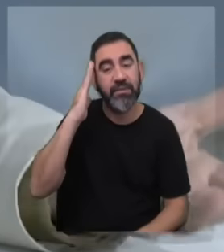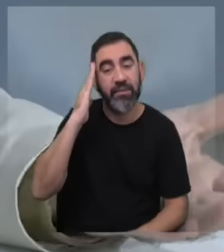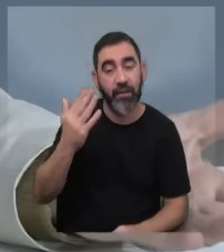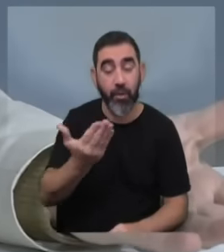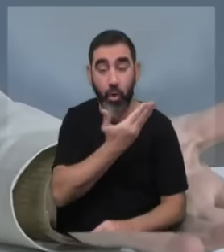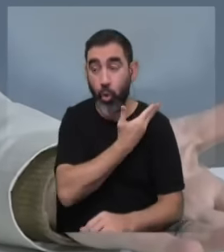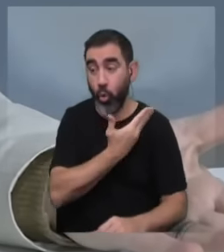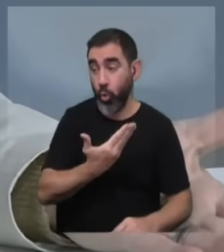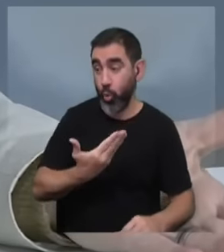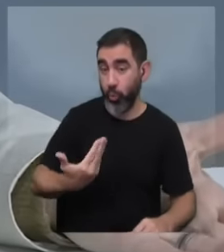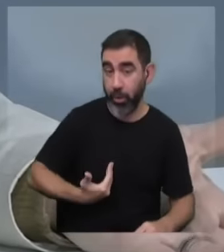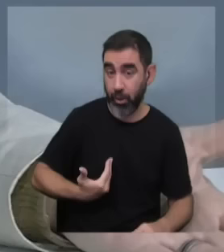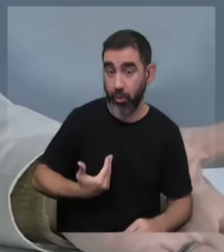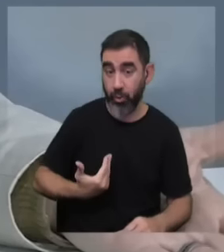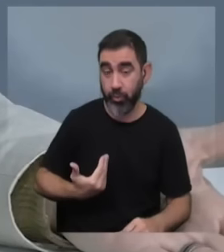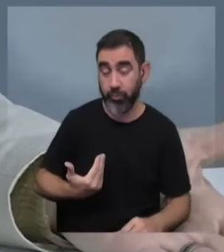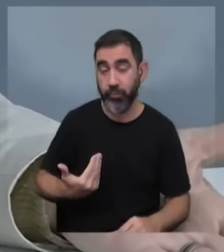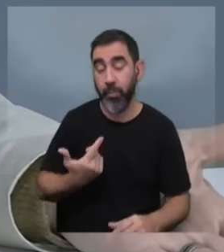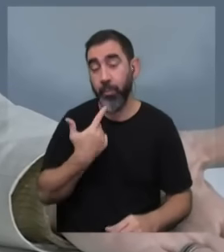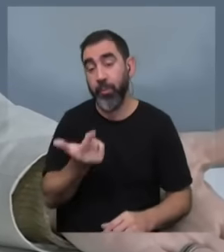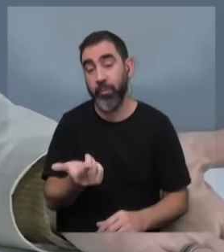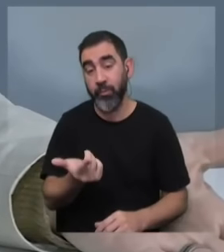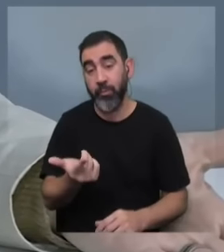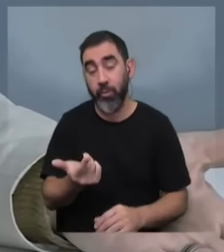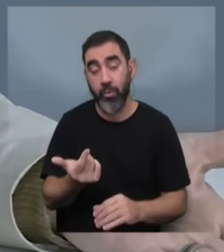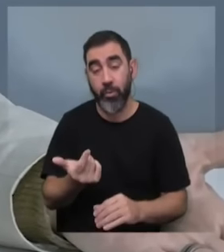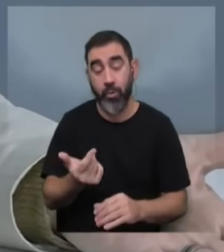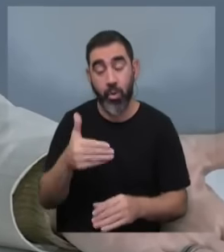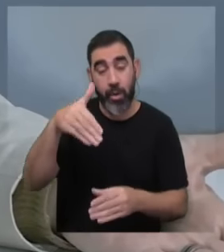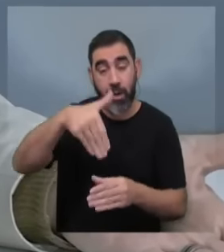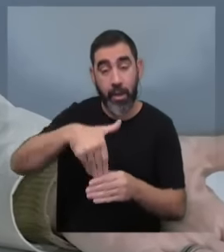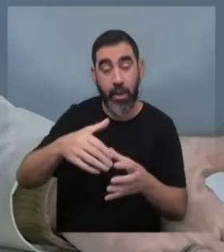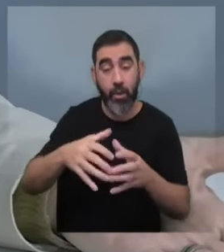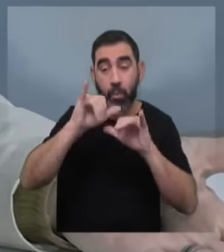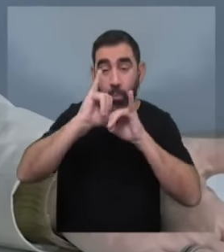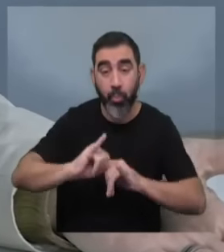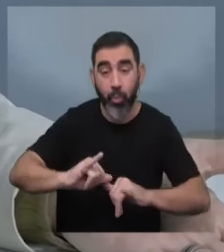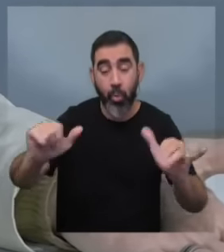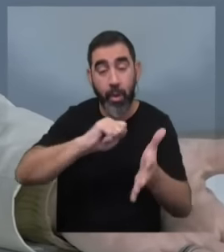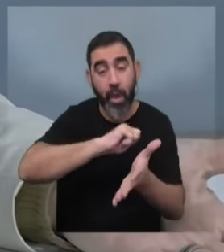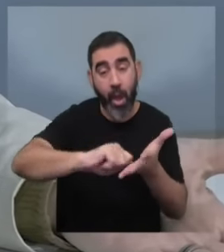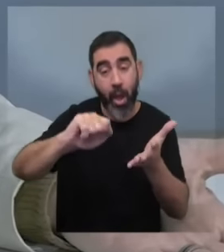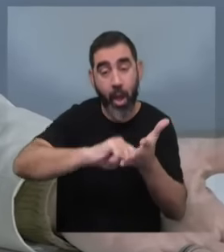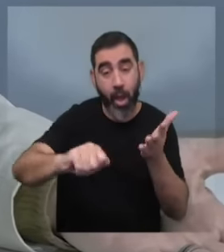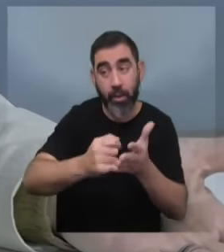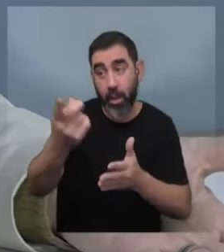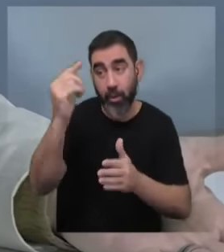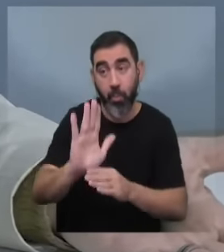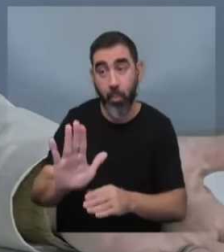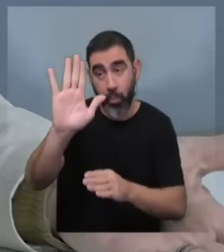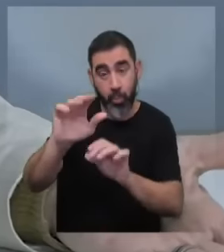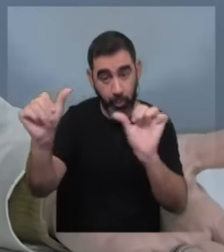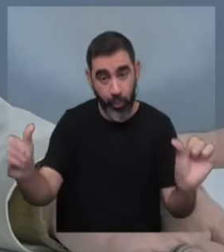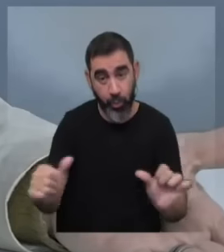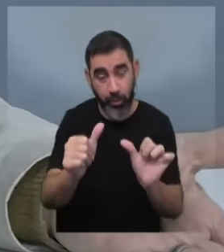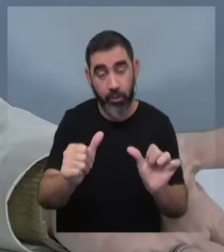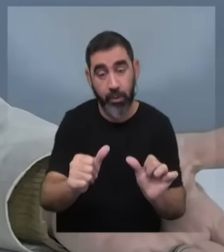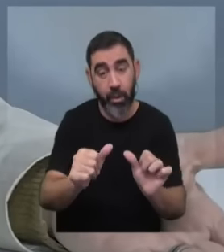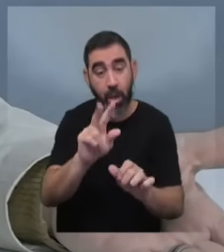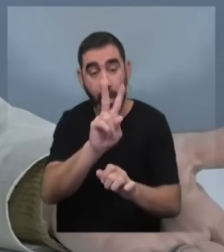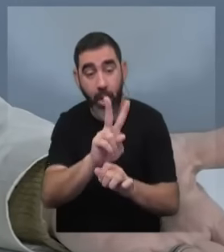gobierno a través de su organismo electoral publique la totalidad de las actas como ayer se comprometió a hacer y que la